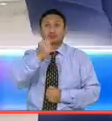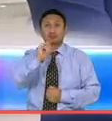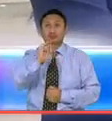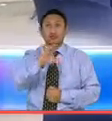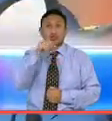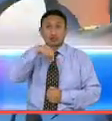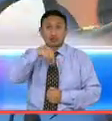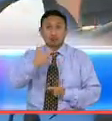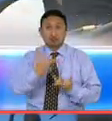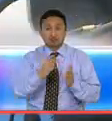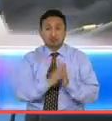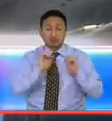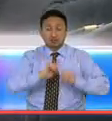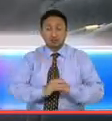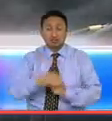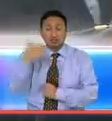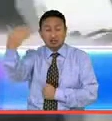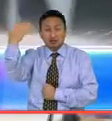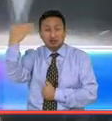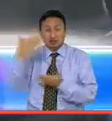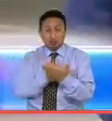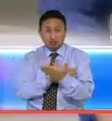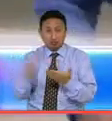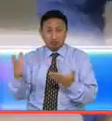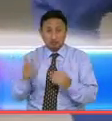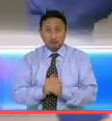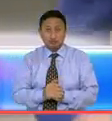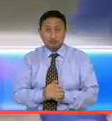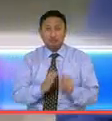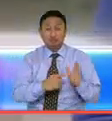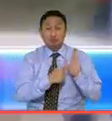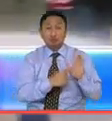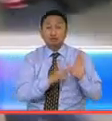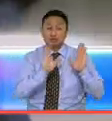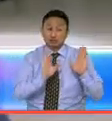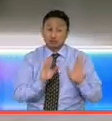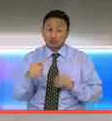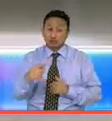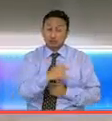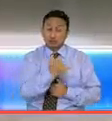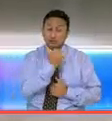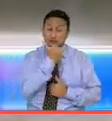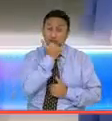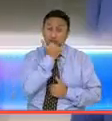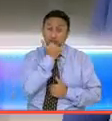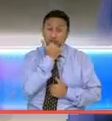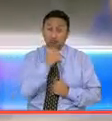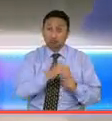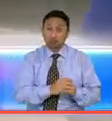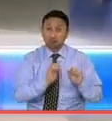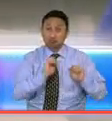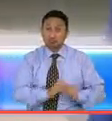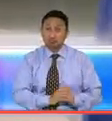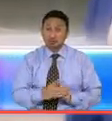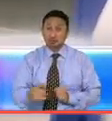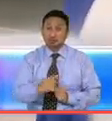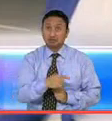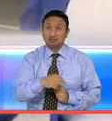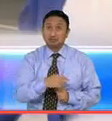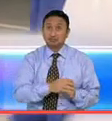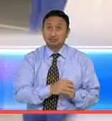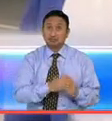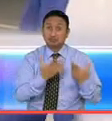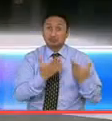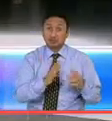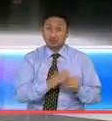terminaría con la salida del burgomaestre, dejó al descubierto posibles irregularidades, donde también literalmente ya le ha